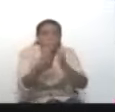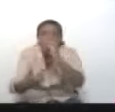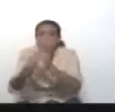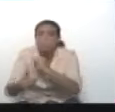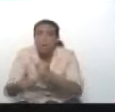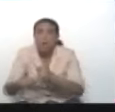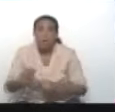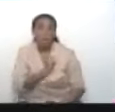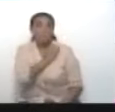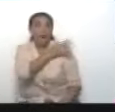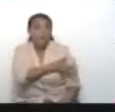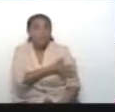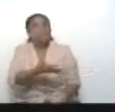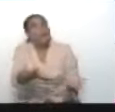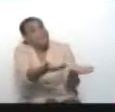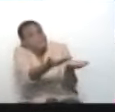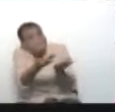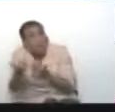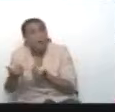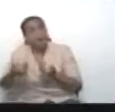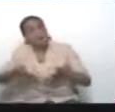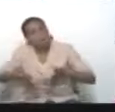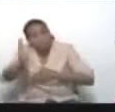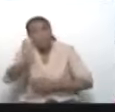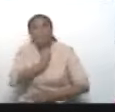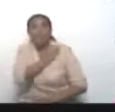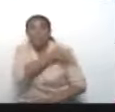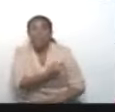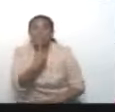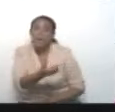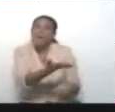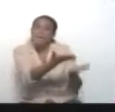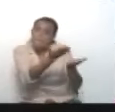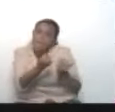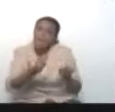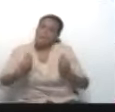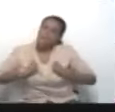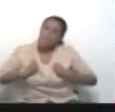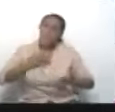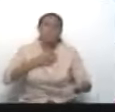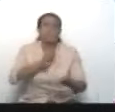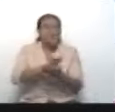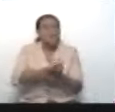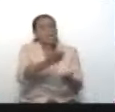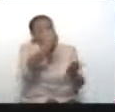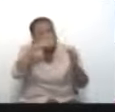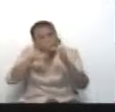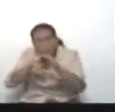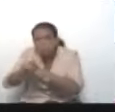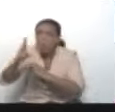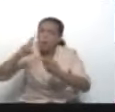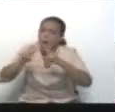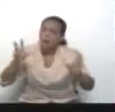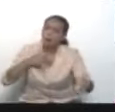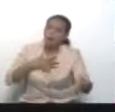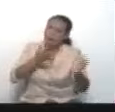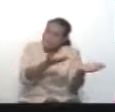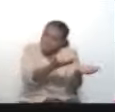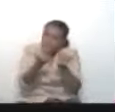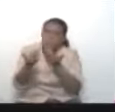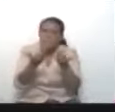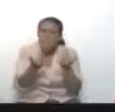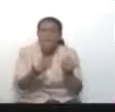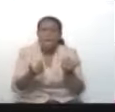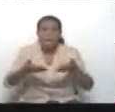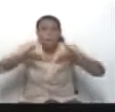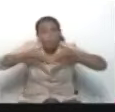Y los palestinos le dijeron, pueden venir a Palestina a vivir en paz. Y los